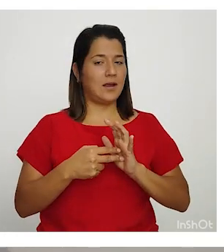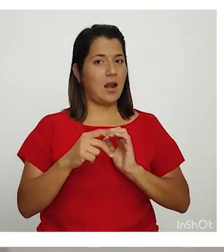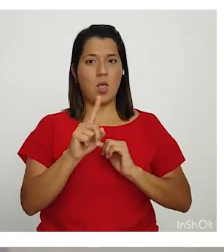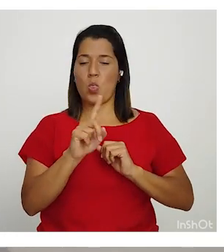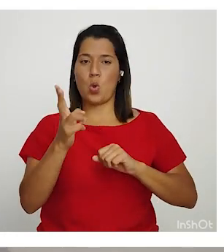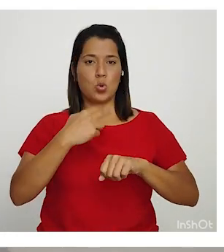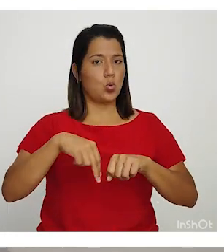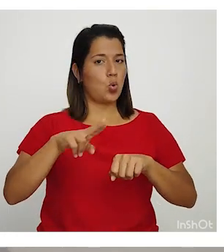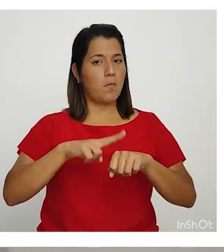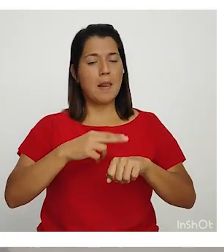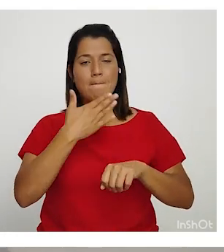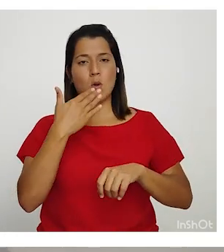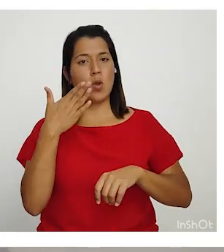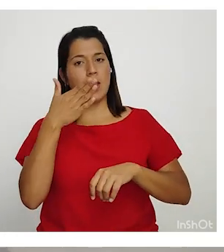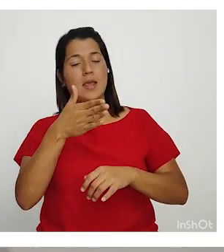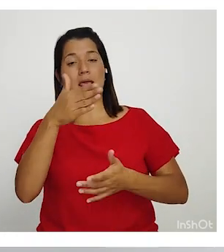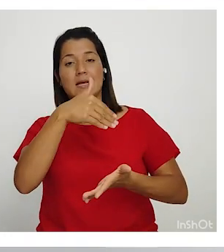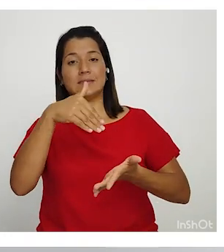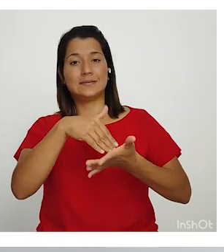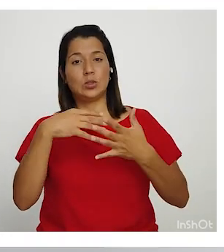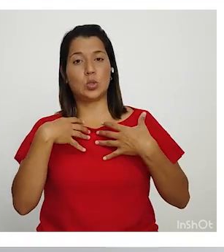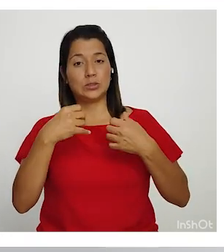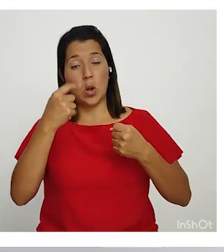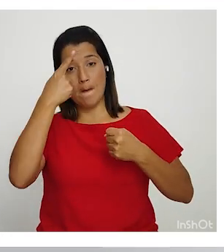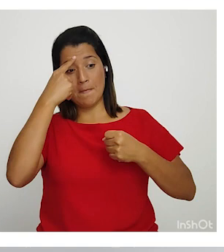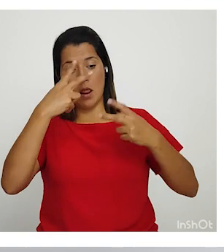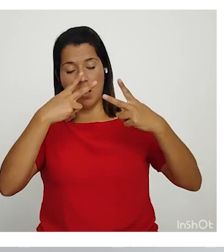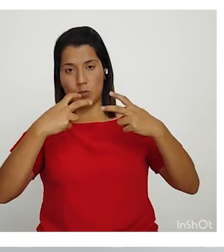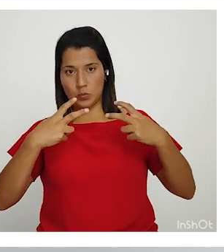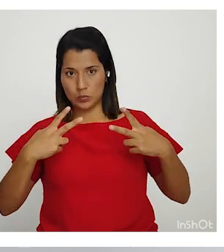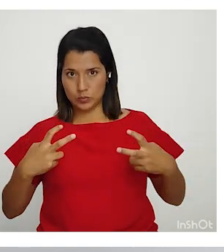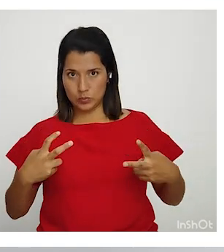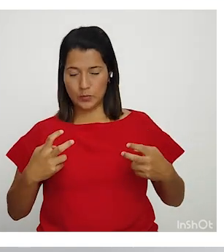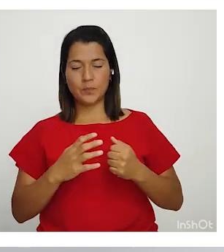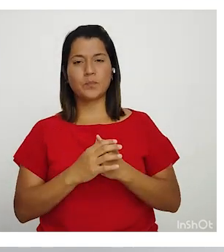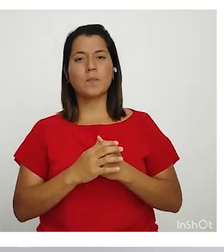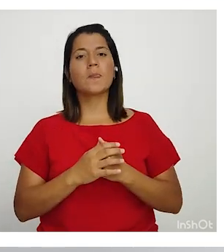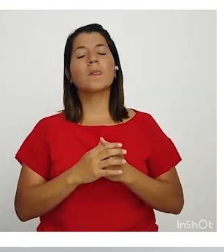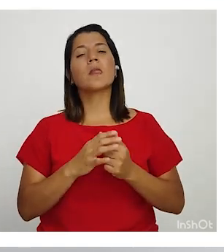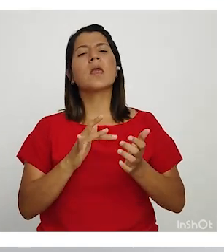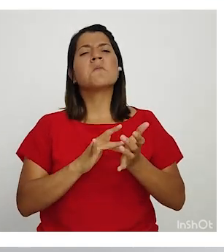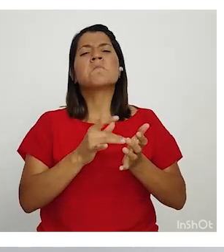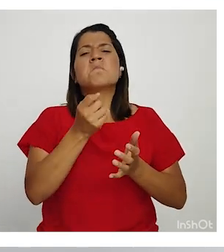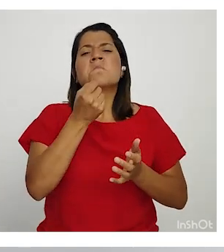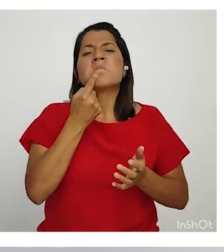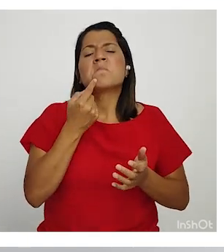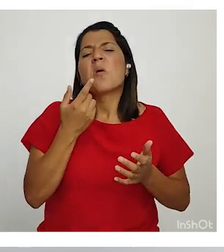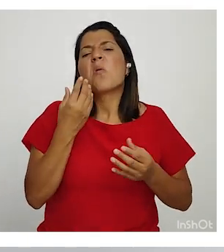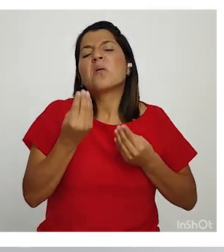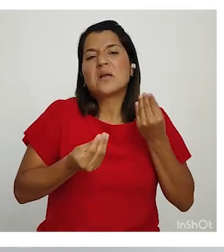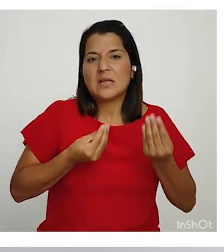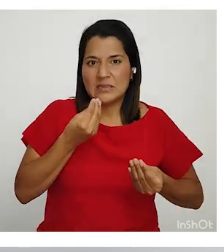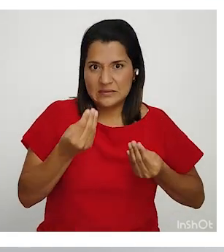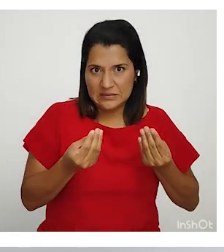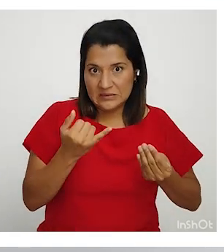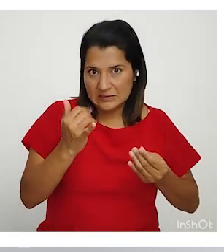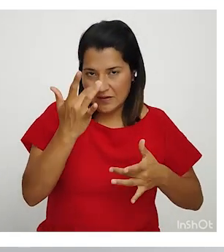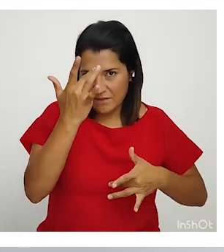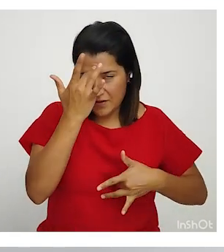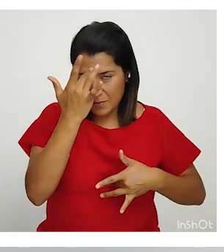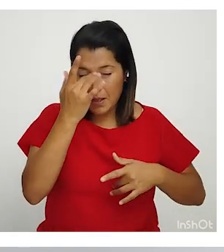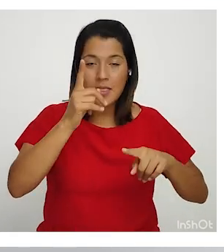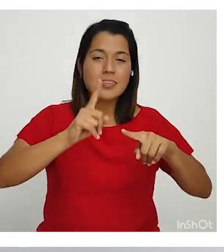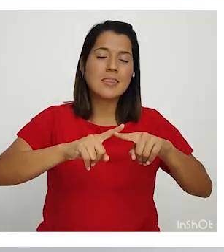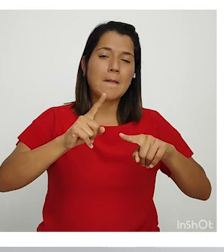de salud para una valoración médica. El tratamiento va a ir dirigido principalmente a los síntomas que las personas tengan.